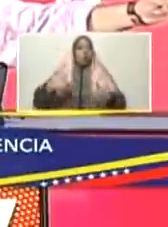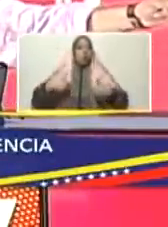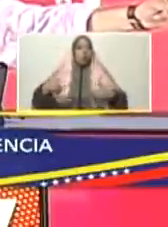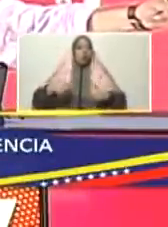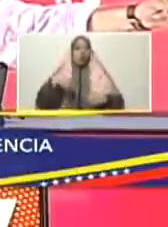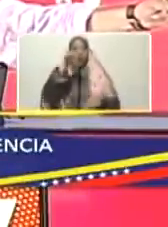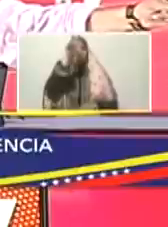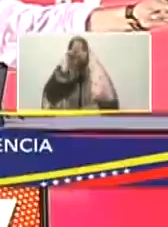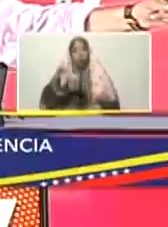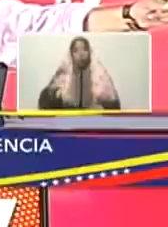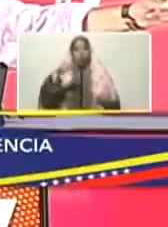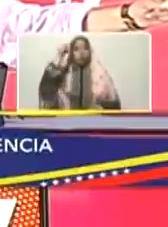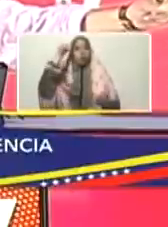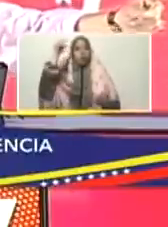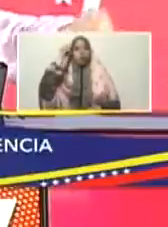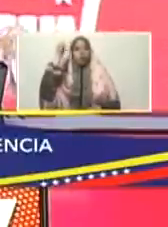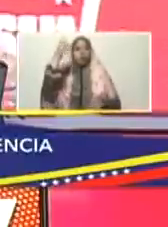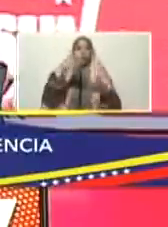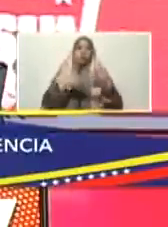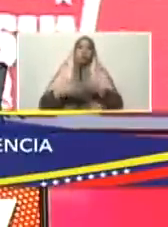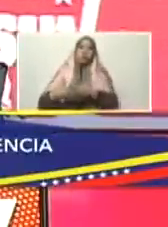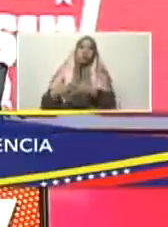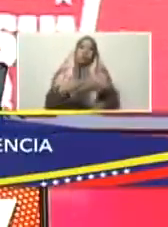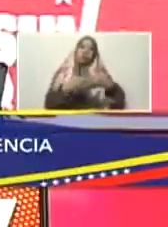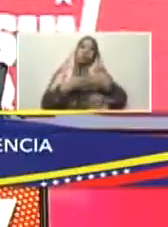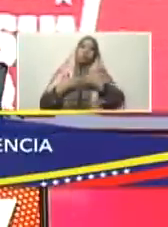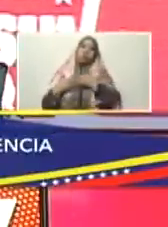diarios del imperialismo norteamericano